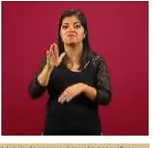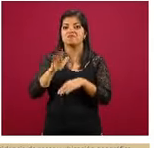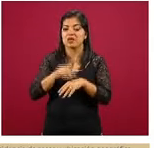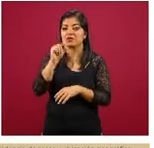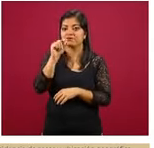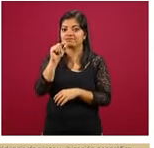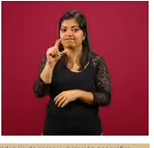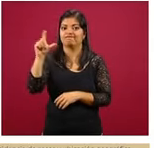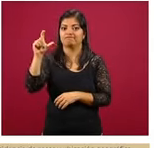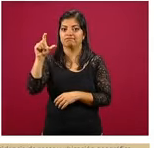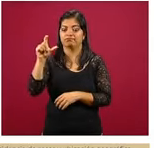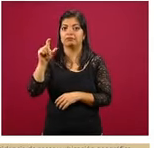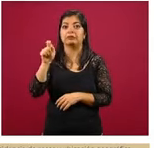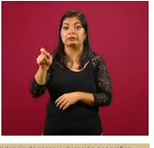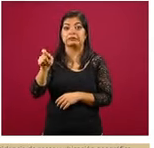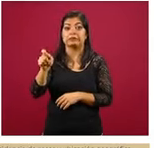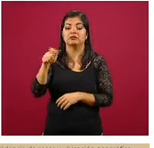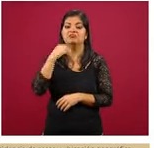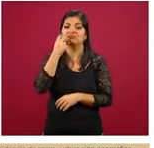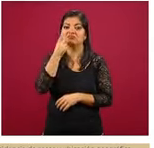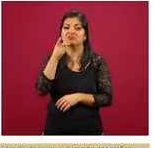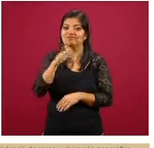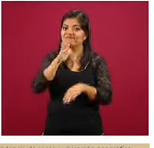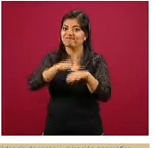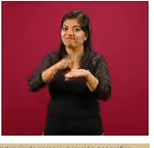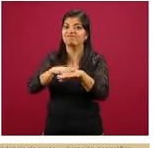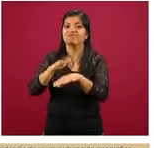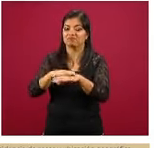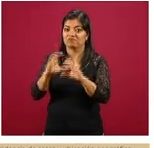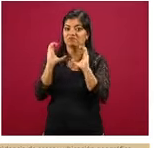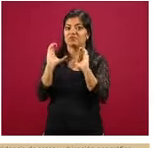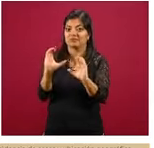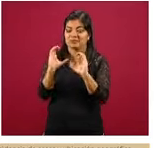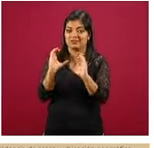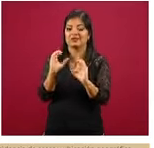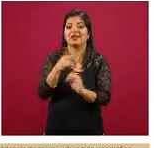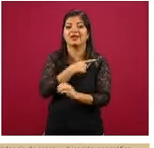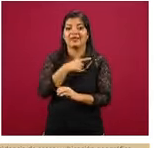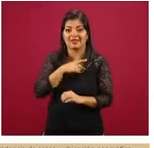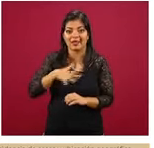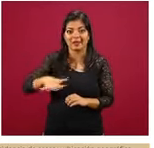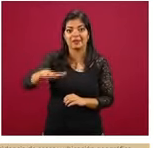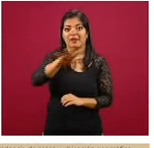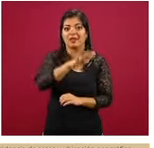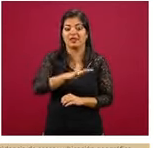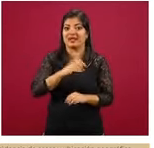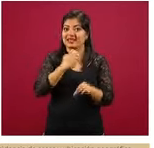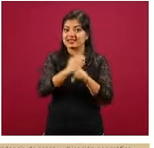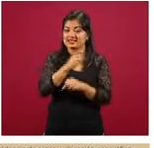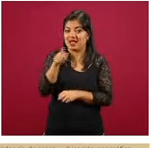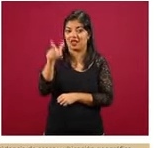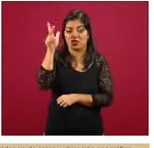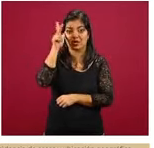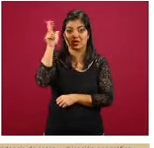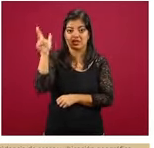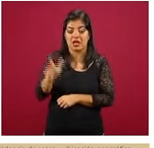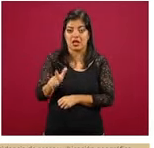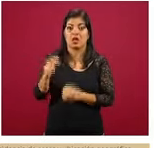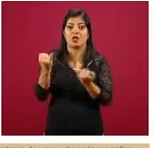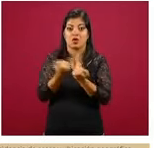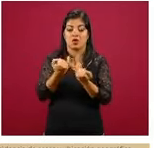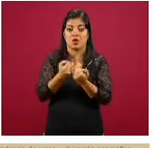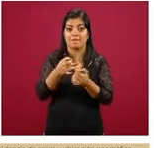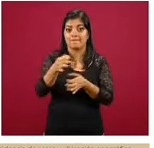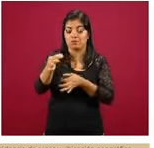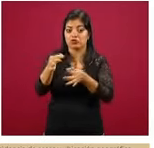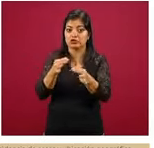Entonces, esto es un alertamiento, hay que lógicamente llamar a la población del estado de Hidalgo y de estos